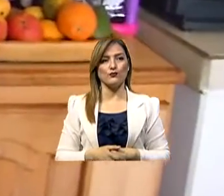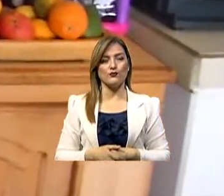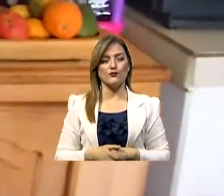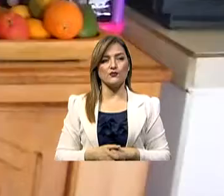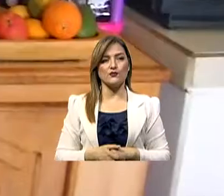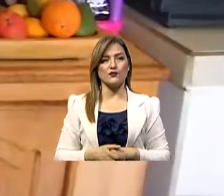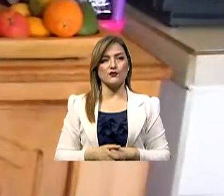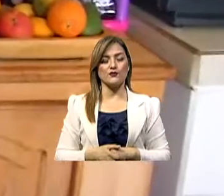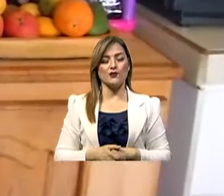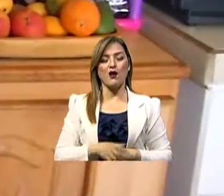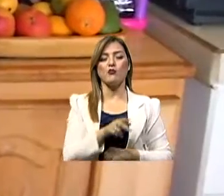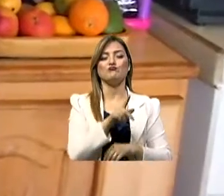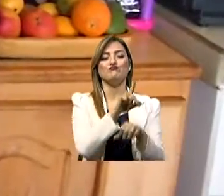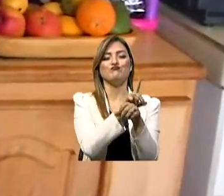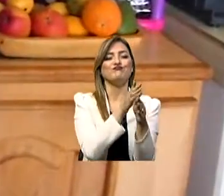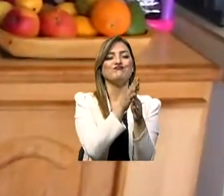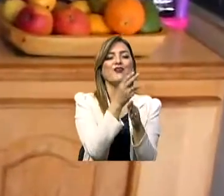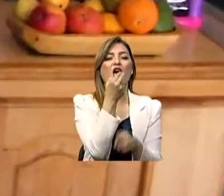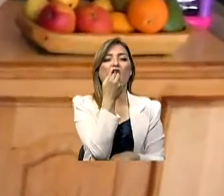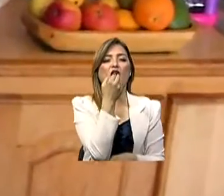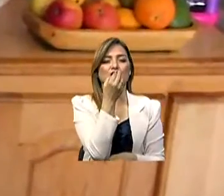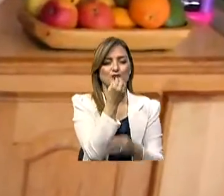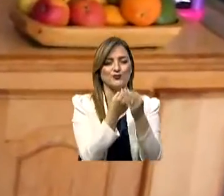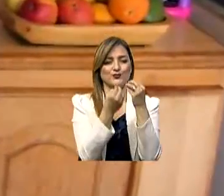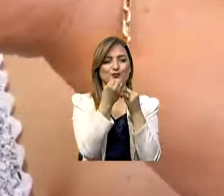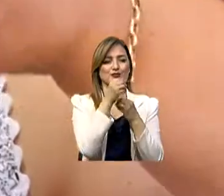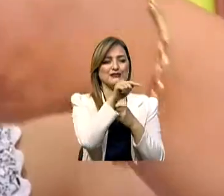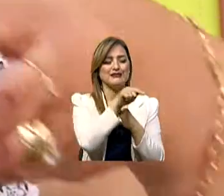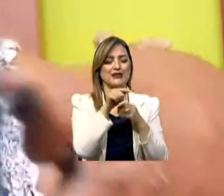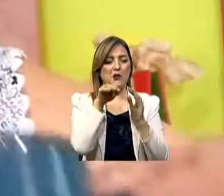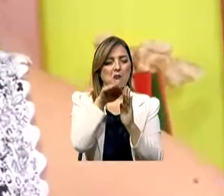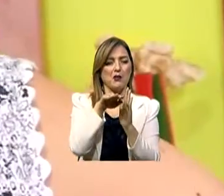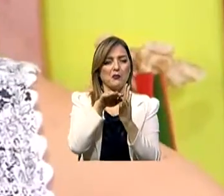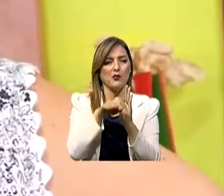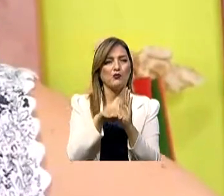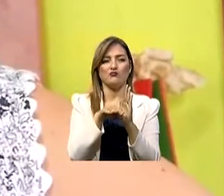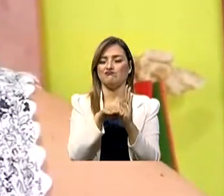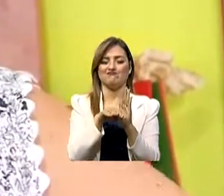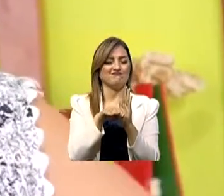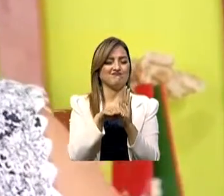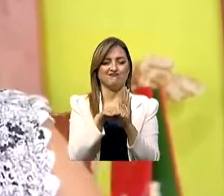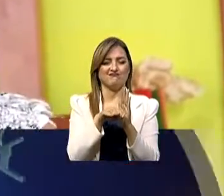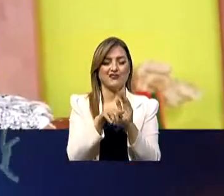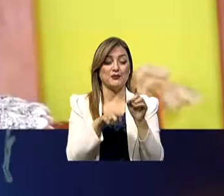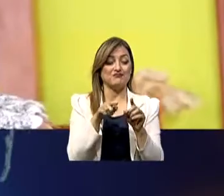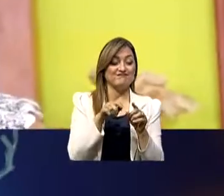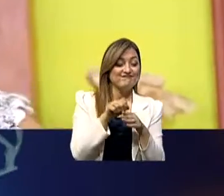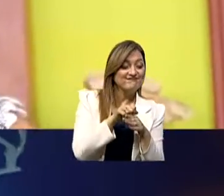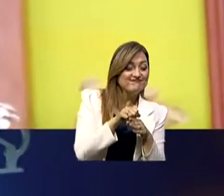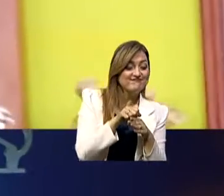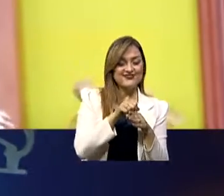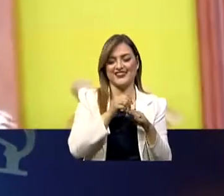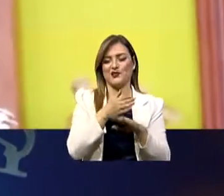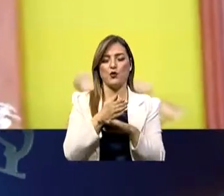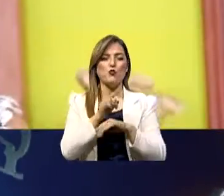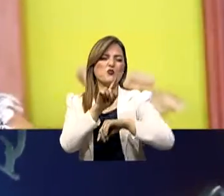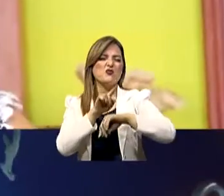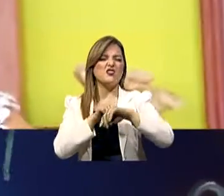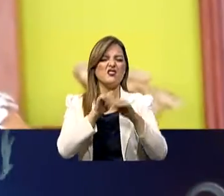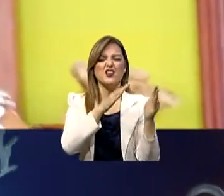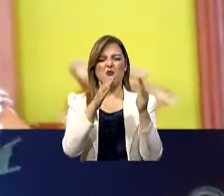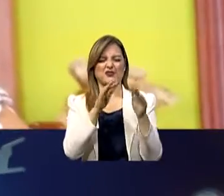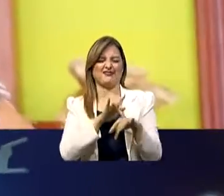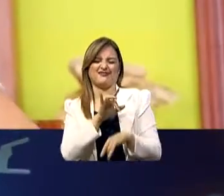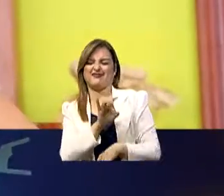fui al nutricionista pero no no lo conseguía no era constante hacía cosas un tiempo luego